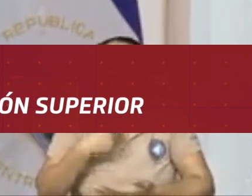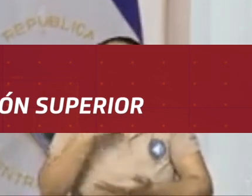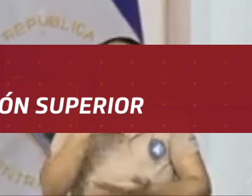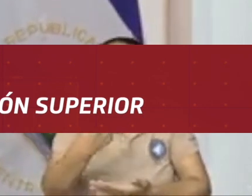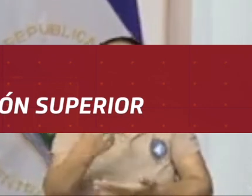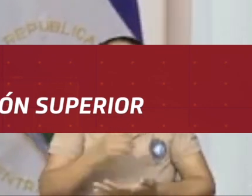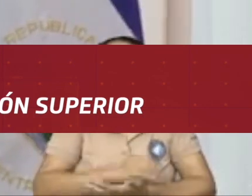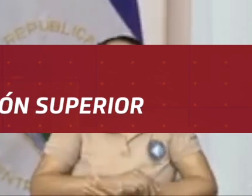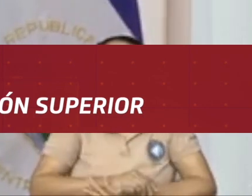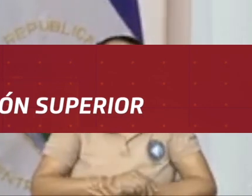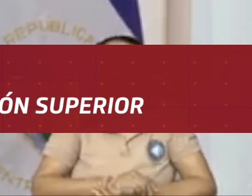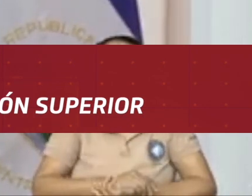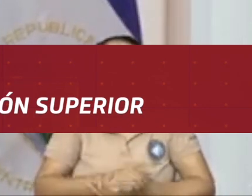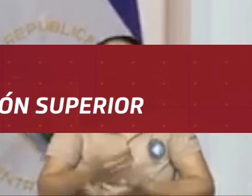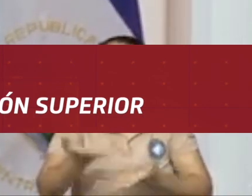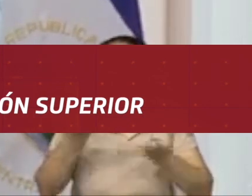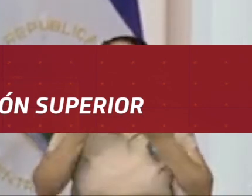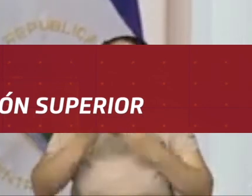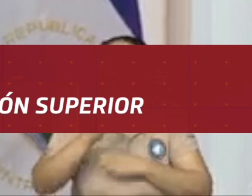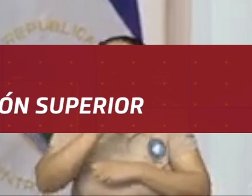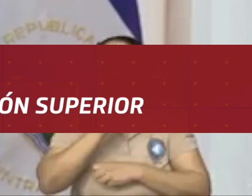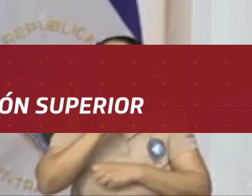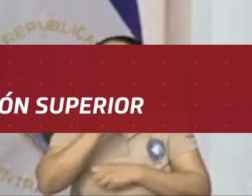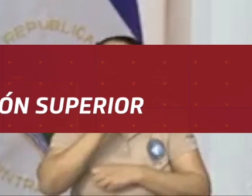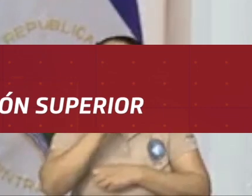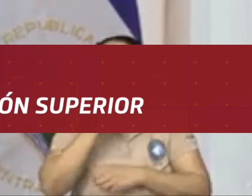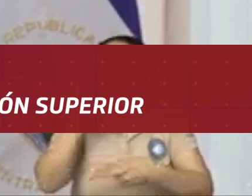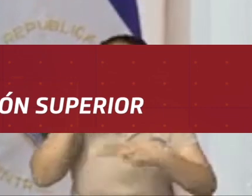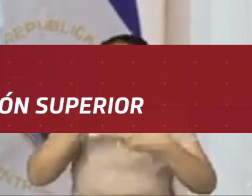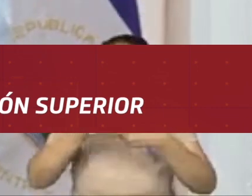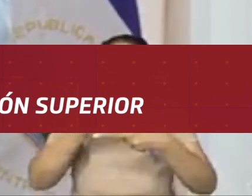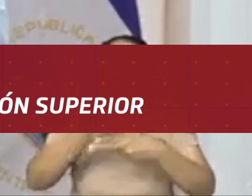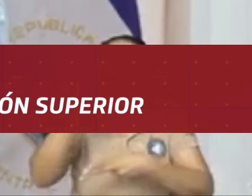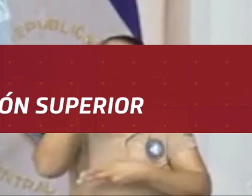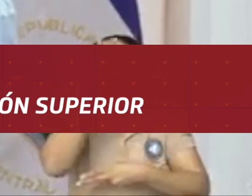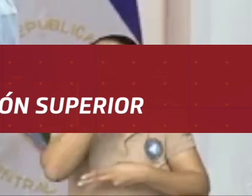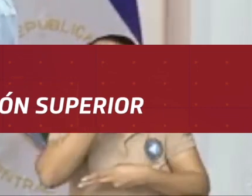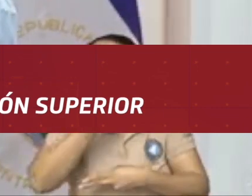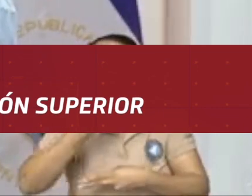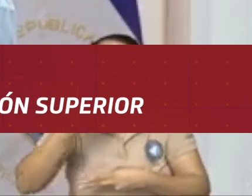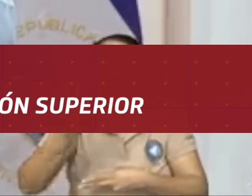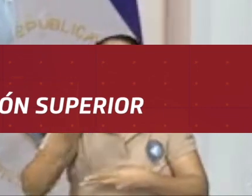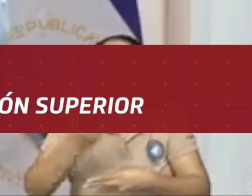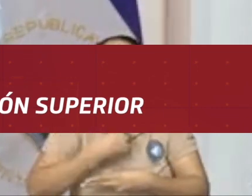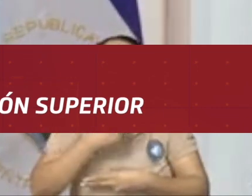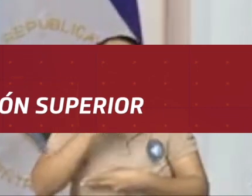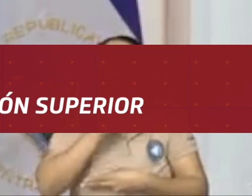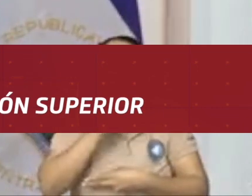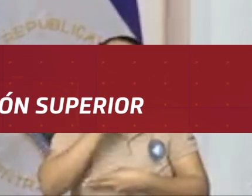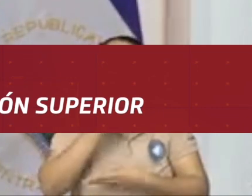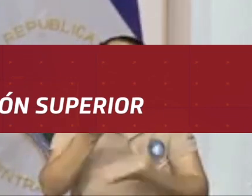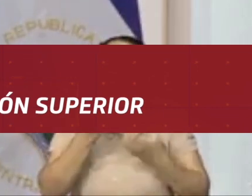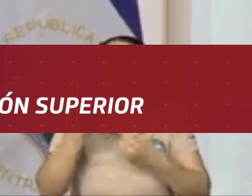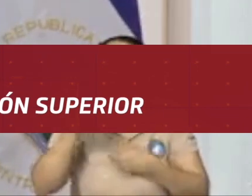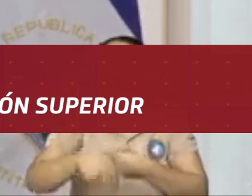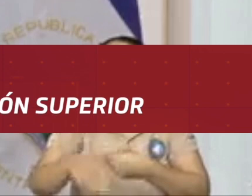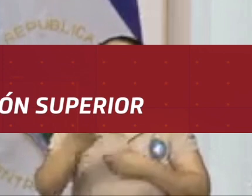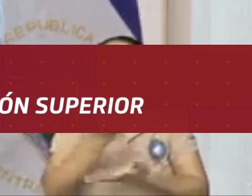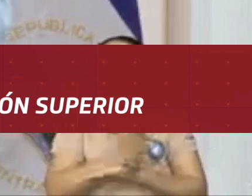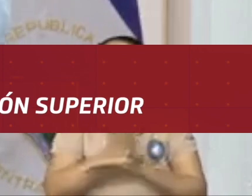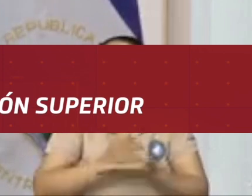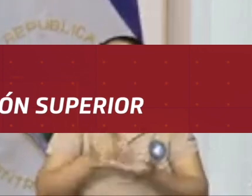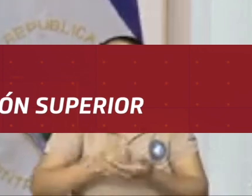Y si alguien puede poner quiere ponerle un nombre bonito de esos atractivos para estos tiempos